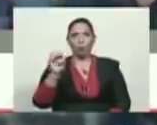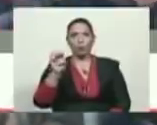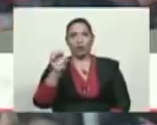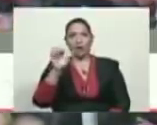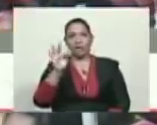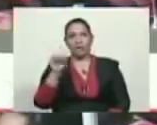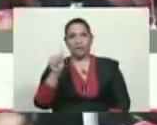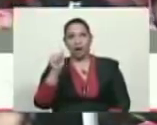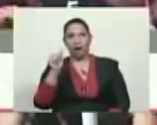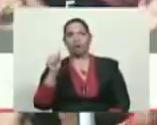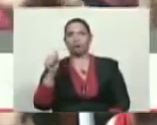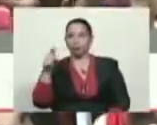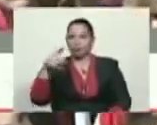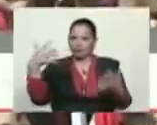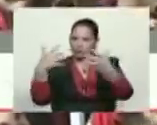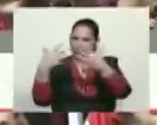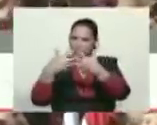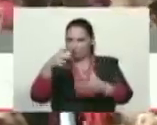Falcón, la de las guerrillas,